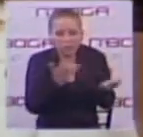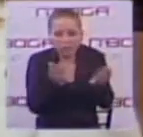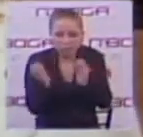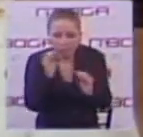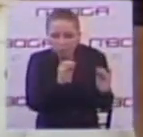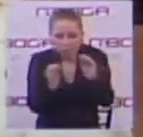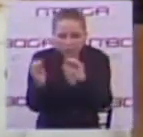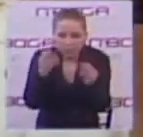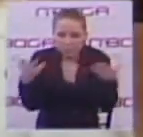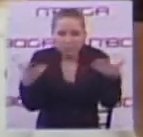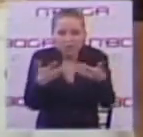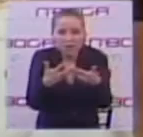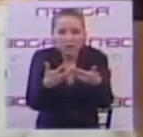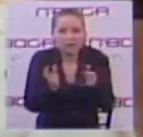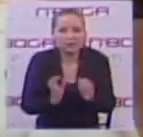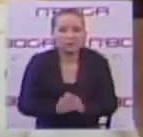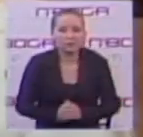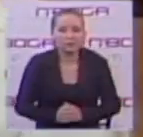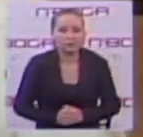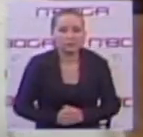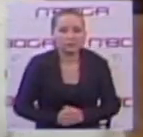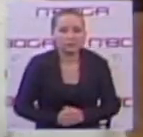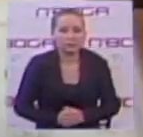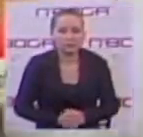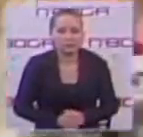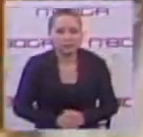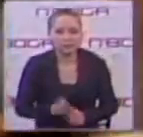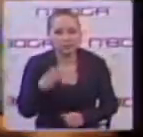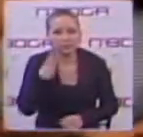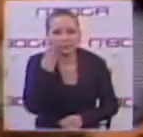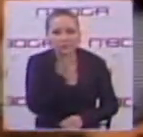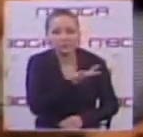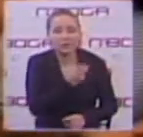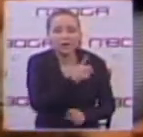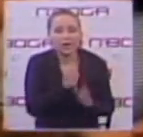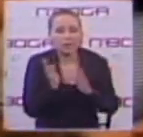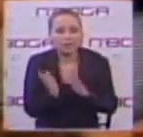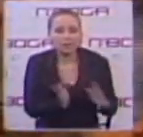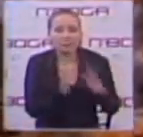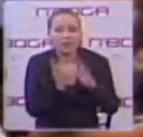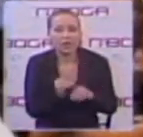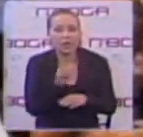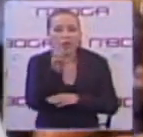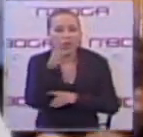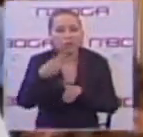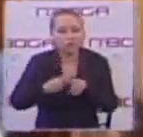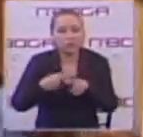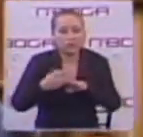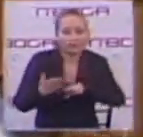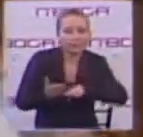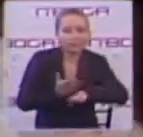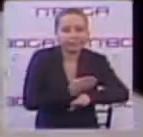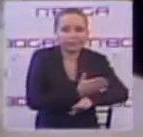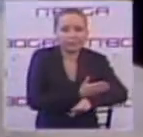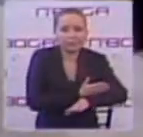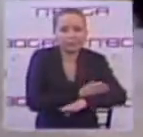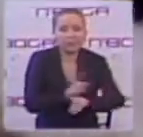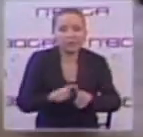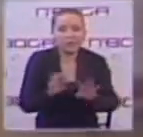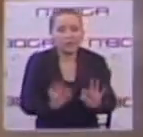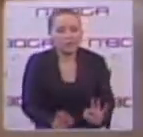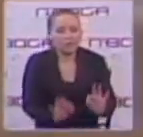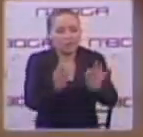y venir para poder lograr lo que ustedes están viendo. Una preparación que cuenta con 2 meses de antelación, desde la